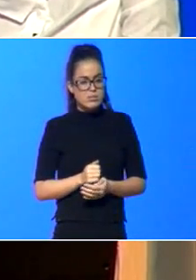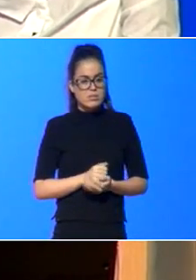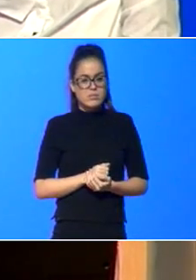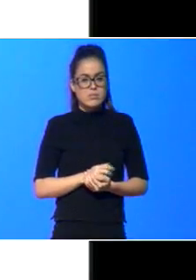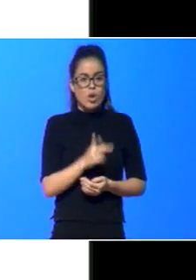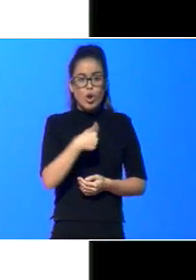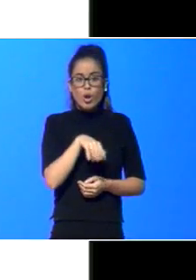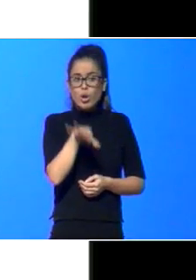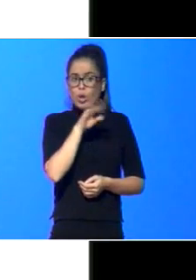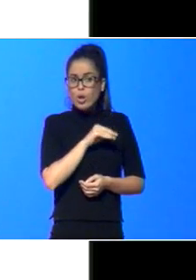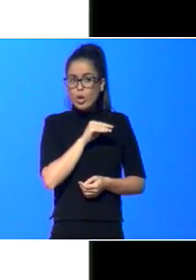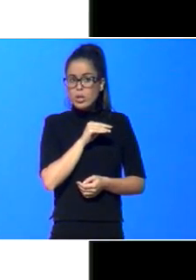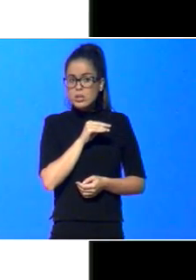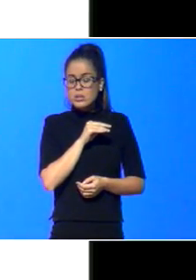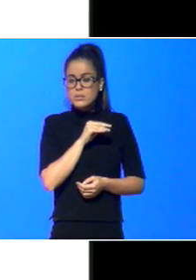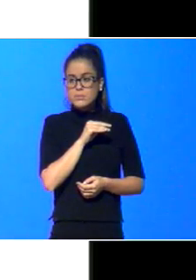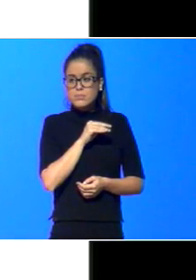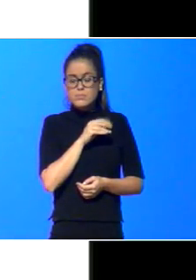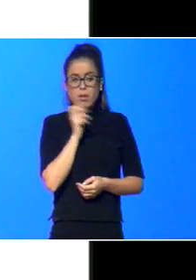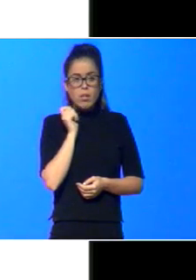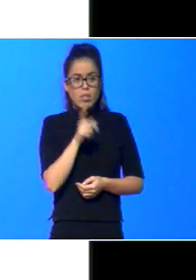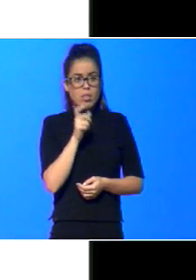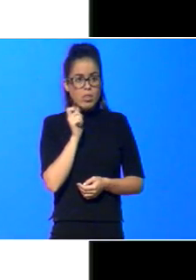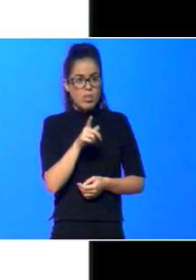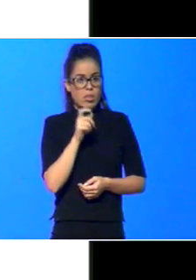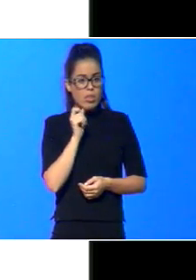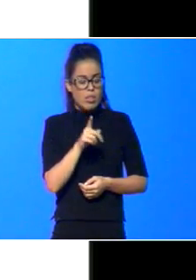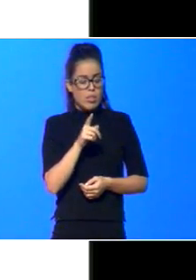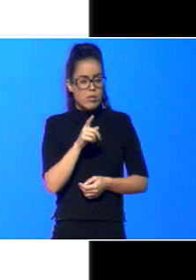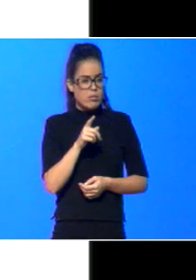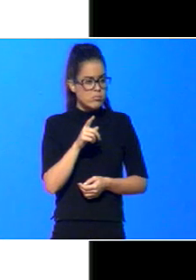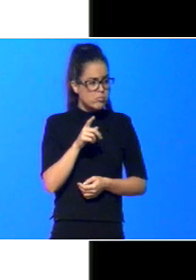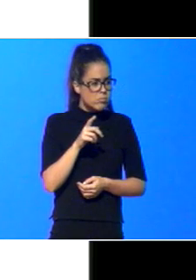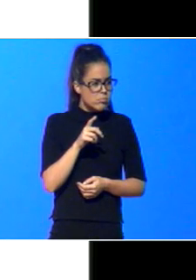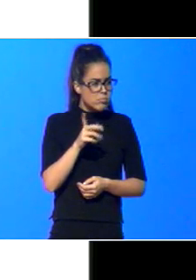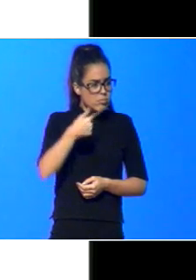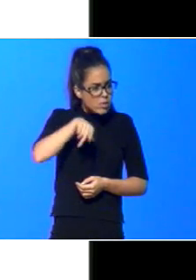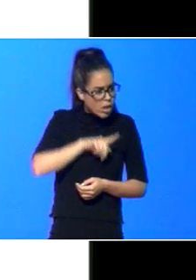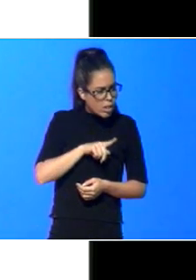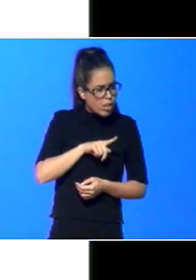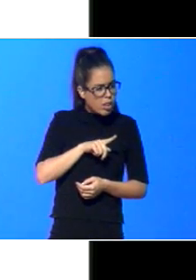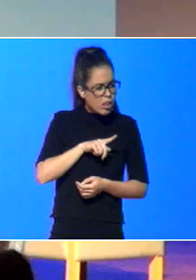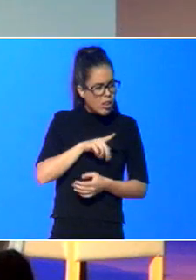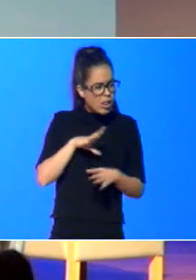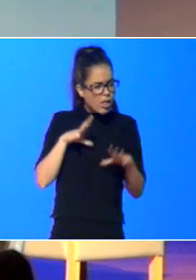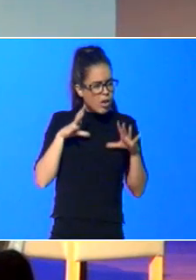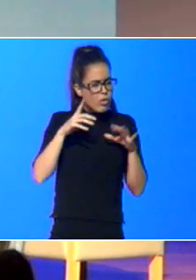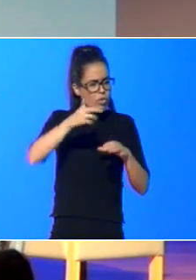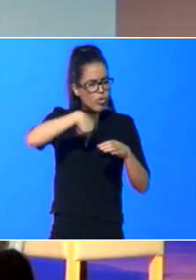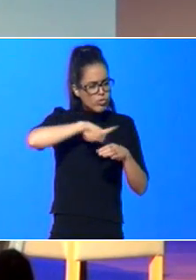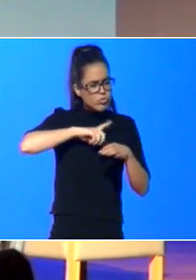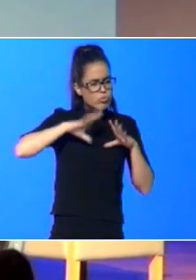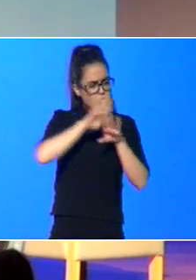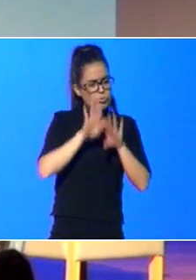que, lógicamente, todos sabemos que muchas veces las creencias de las que partimos tienen gran incidencia en los resultados